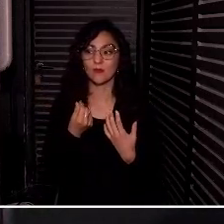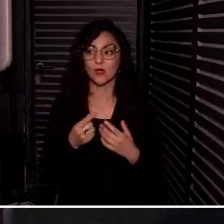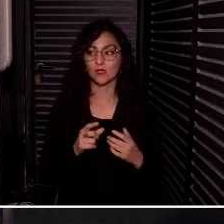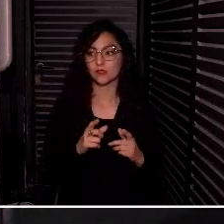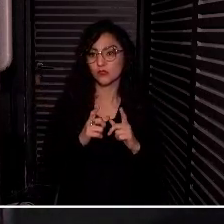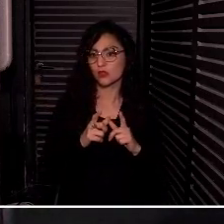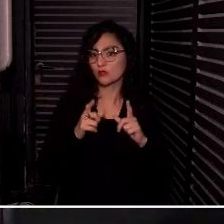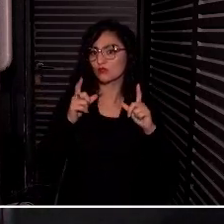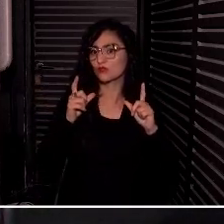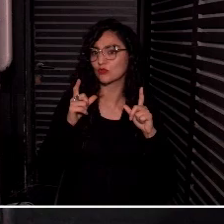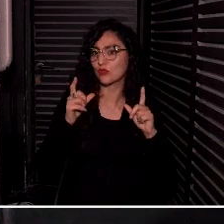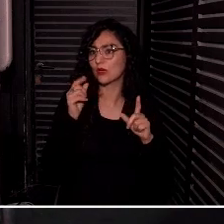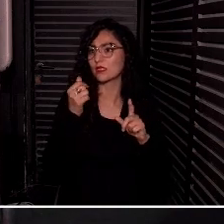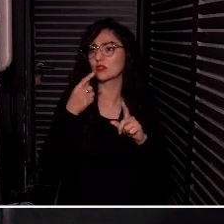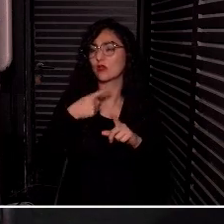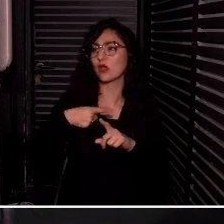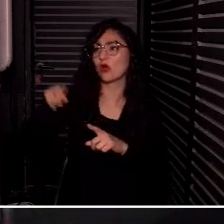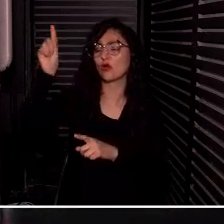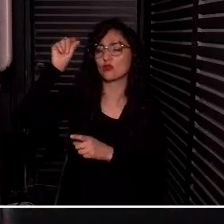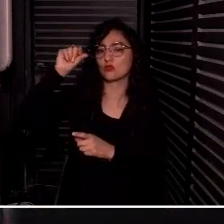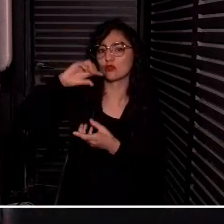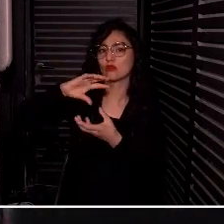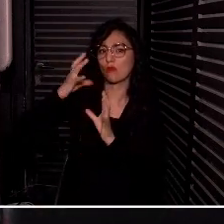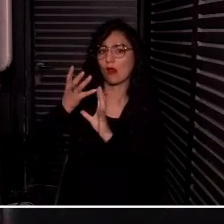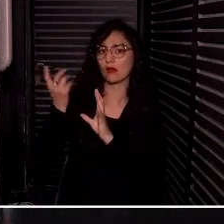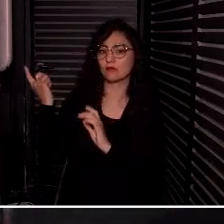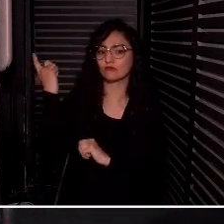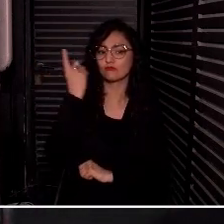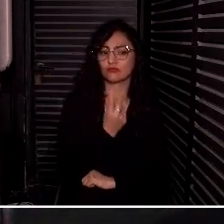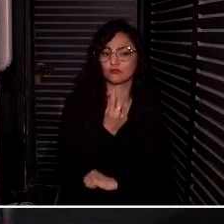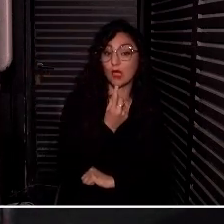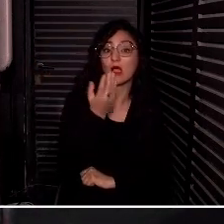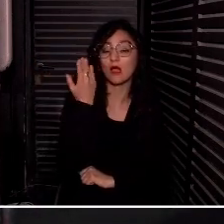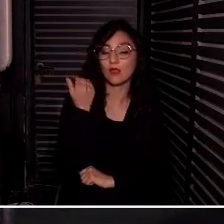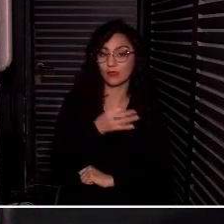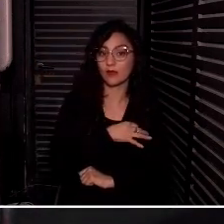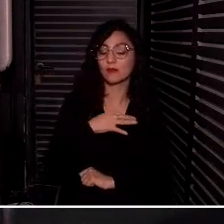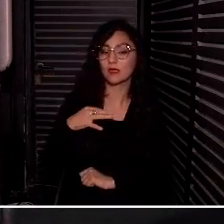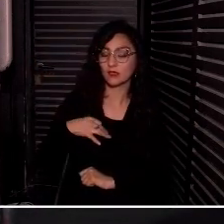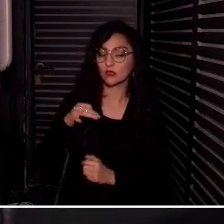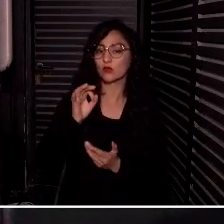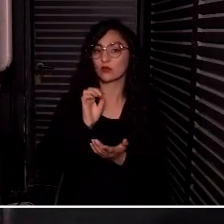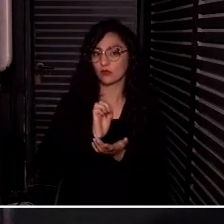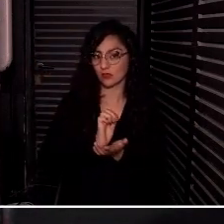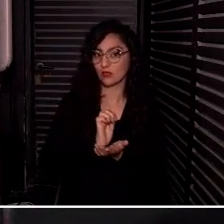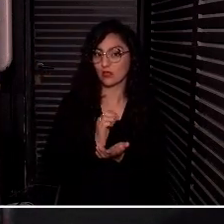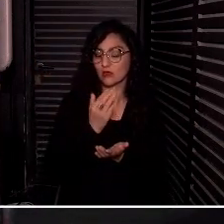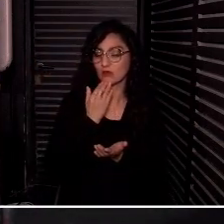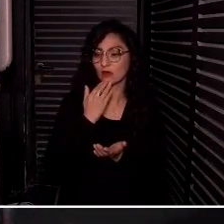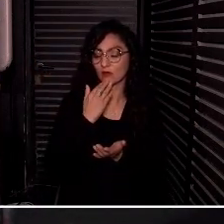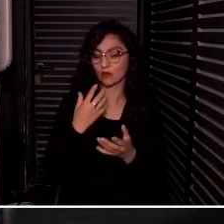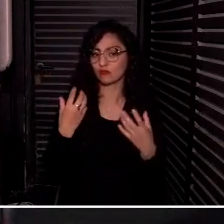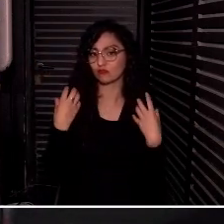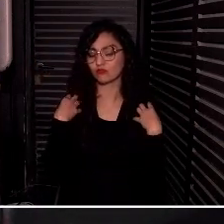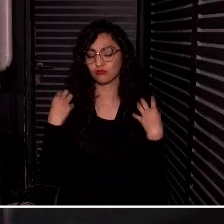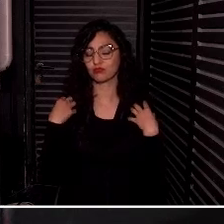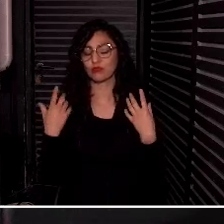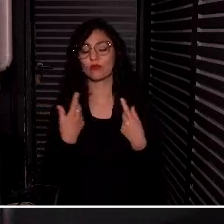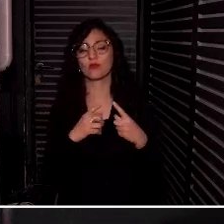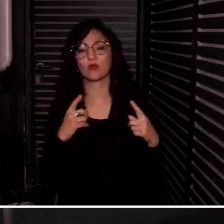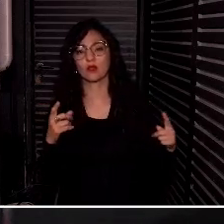provenido no sé de otro planeta cuando él fue un ministro de estado ocupó importantes responsabilidades